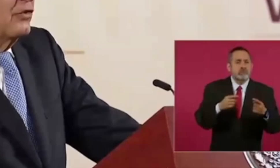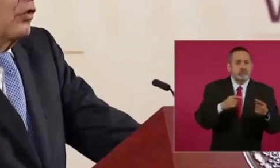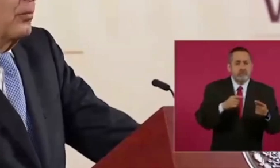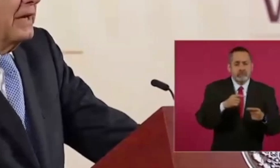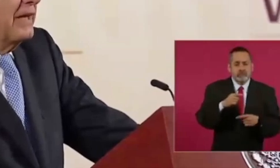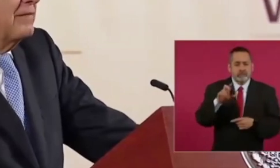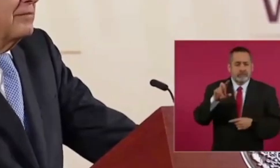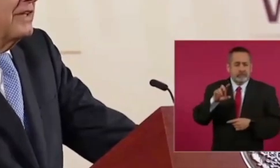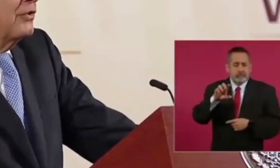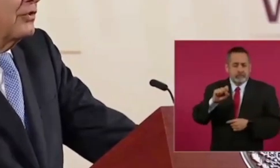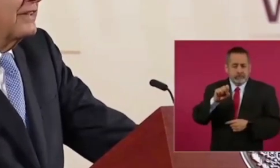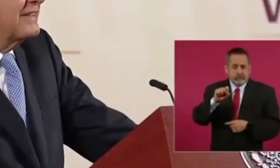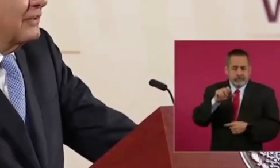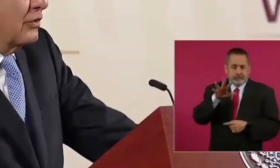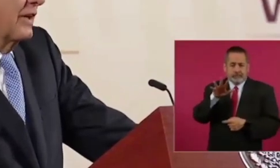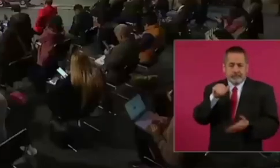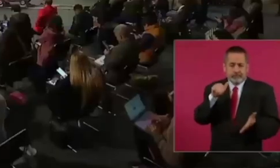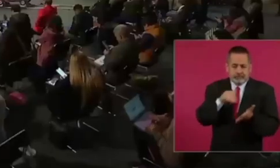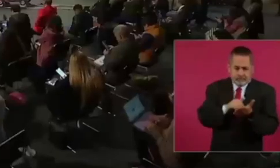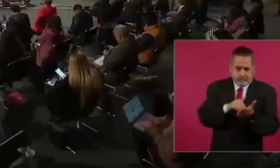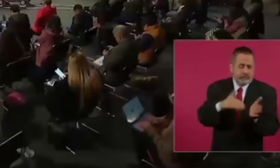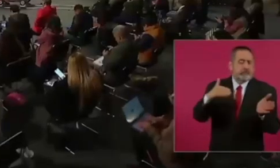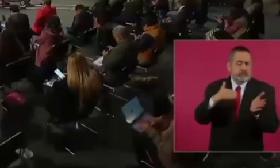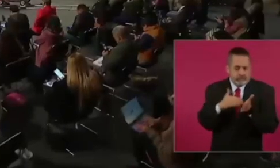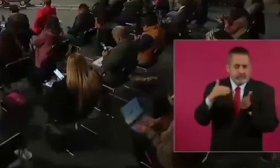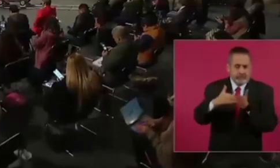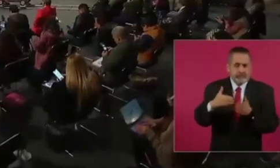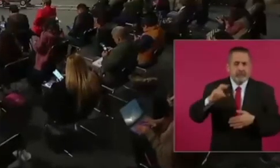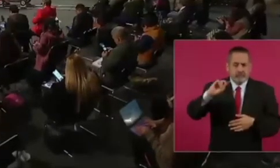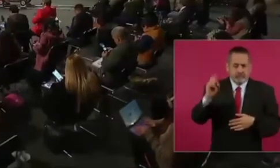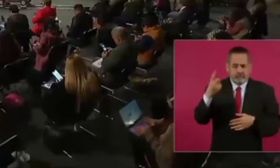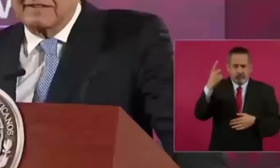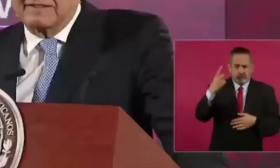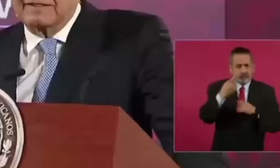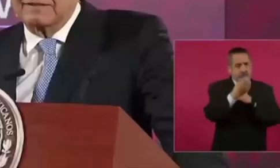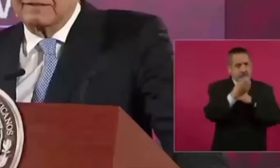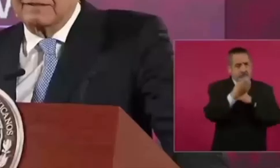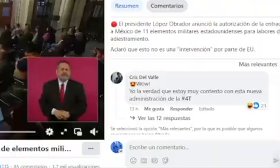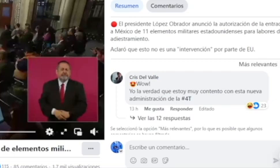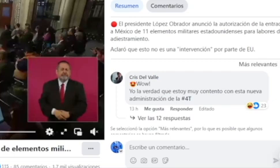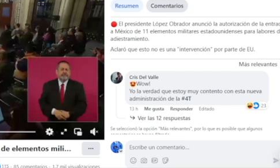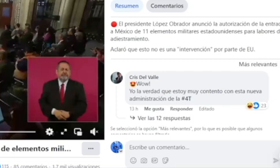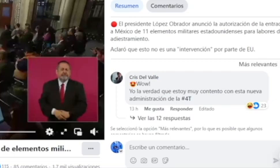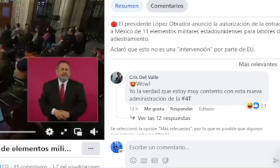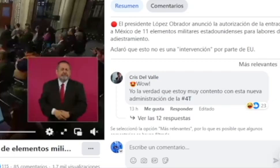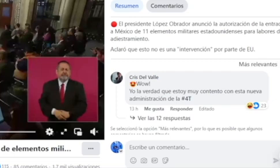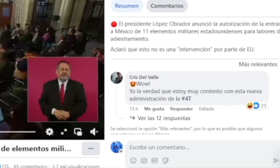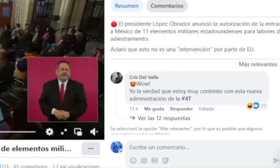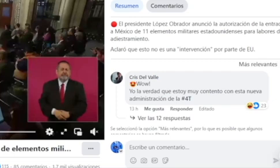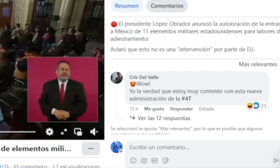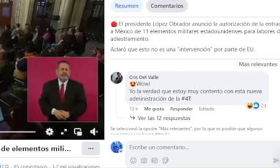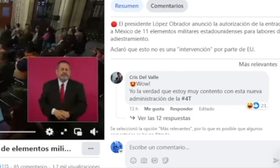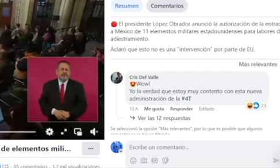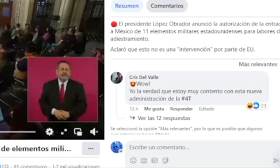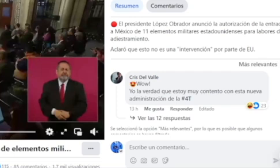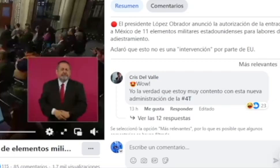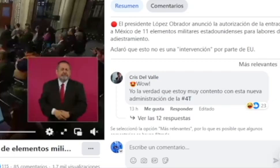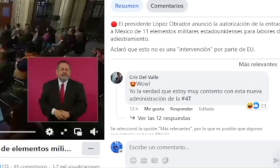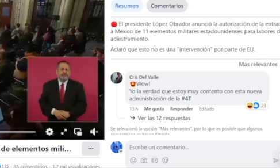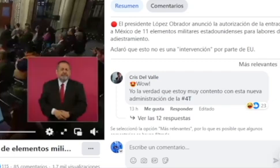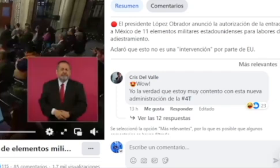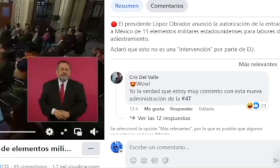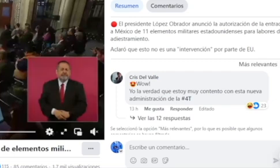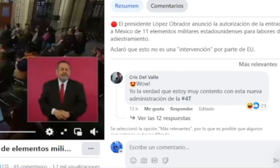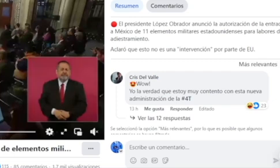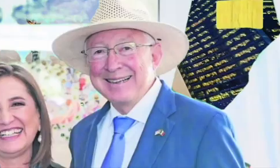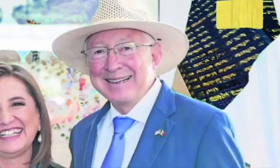65 mil millones de dólares de remesas. Y bueno, pues ahí están las declaraciones del presidente